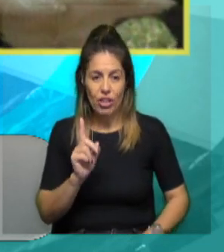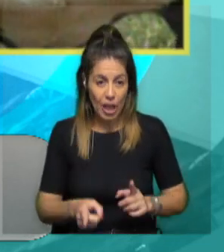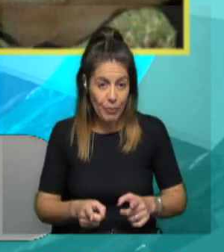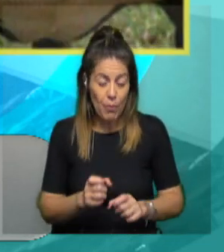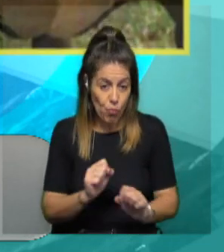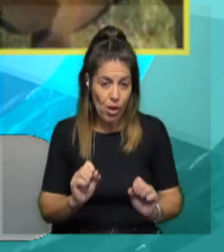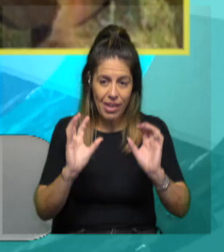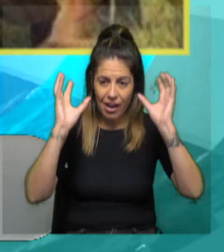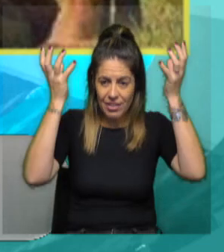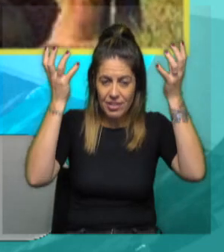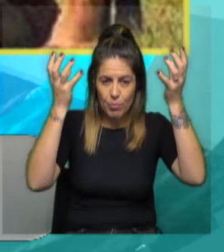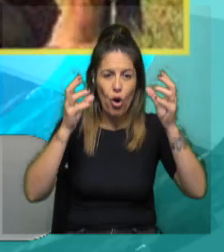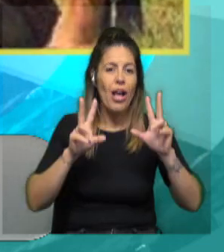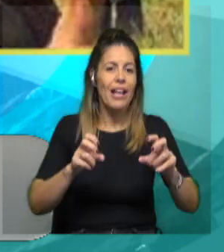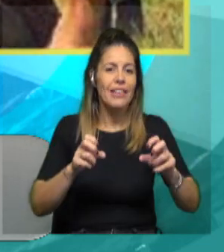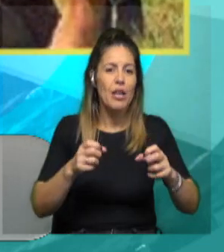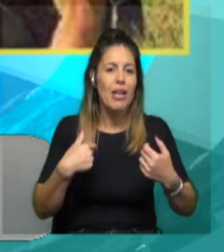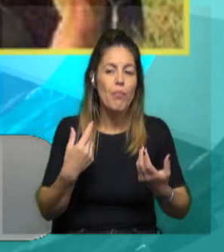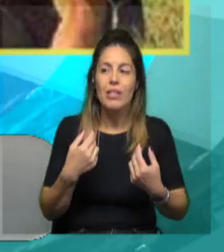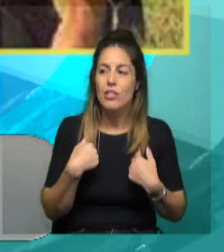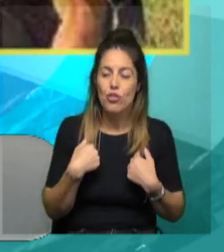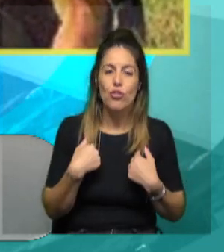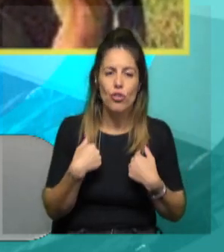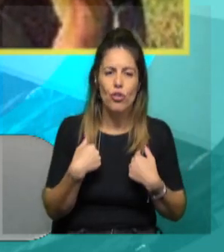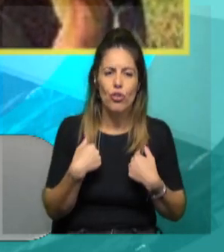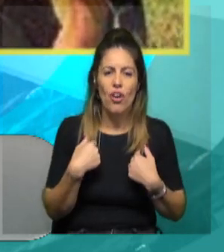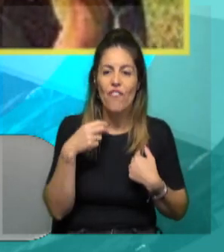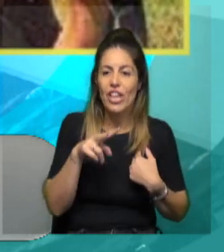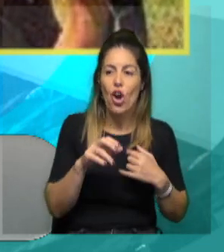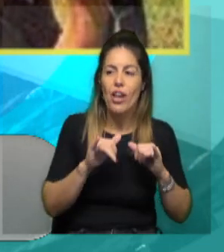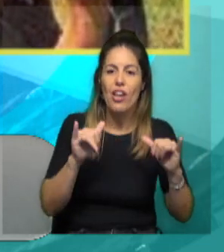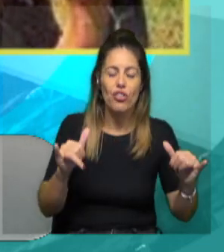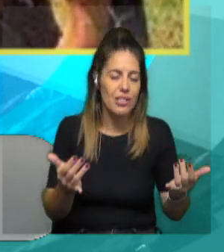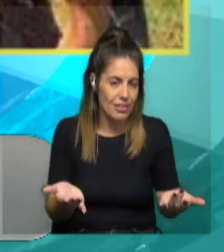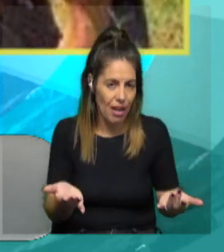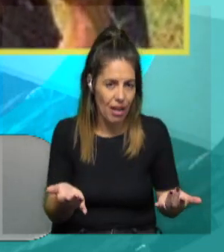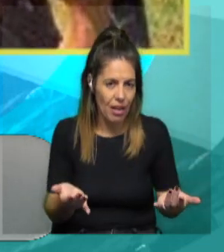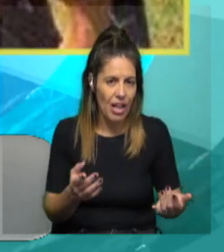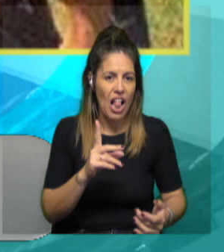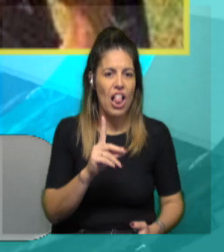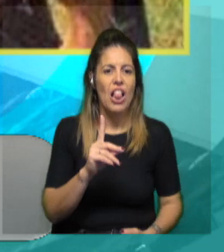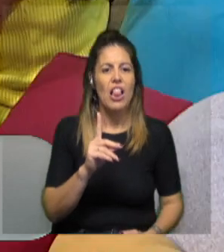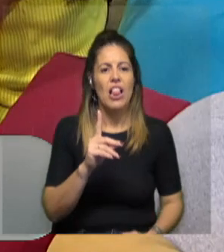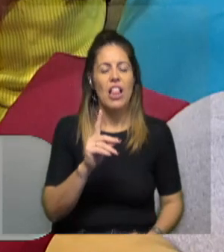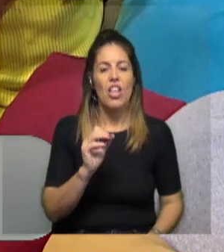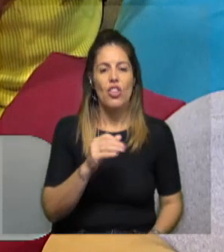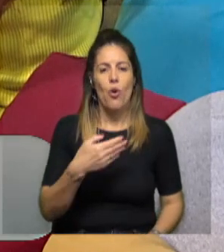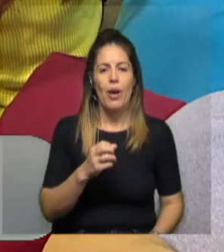más agresivo. El tema es si yo después me nutro las noticias que me llegan. Pero el Doberman, por ejemplo, ¿no es